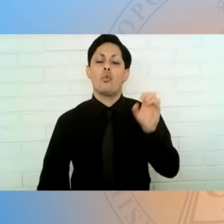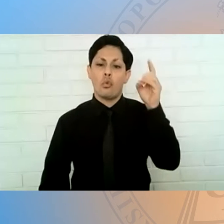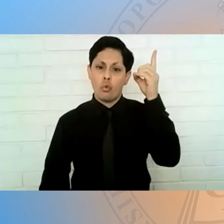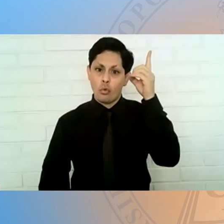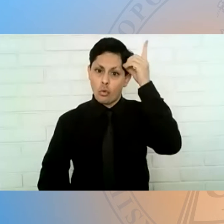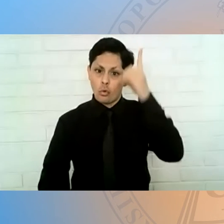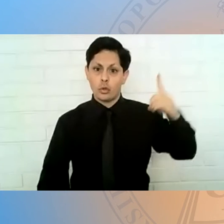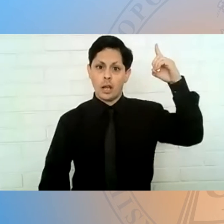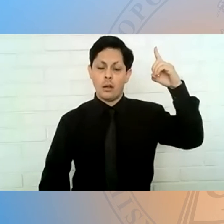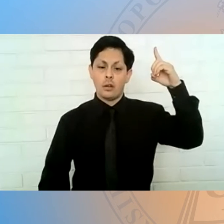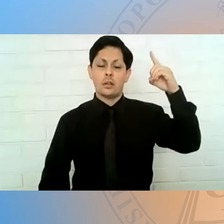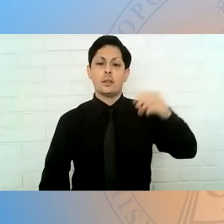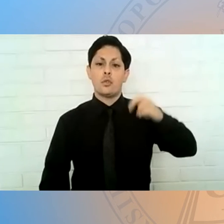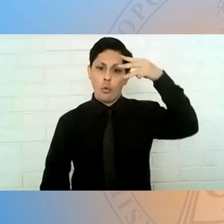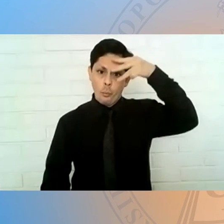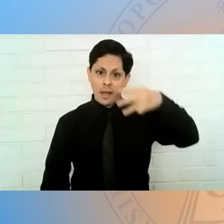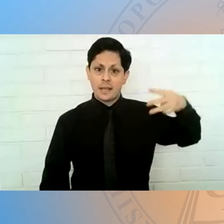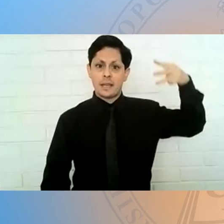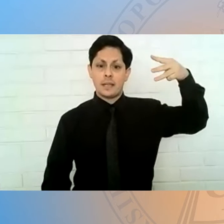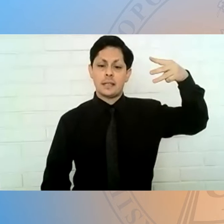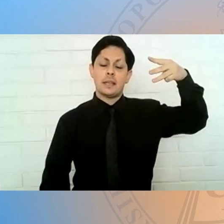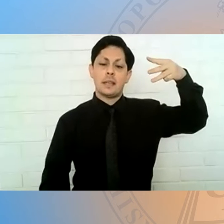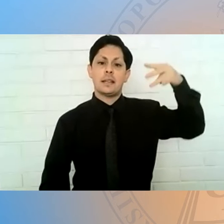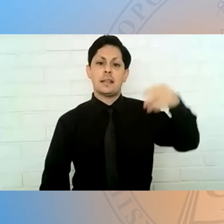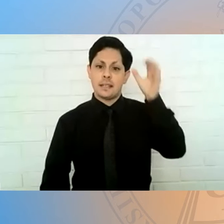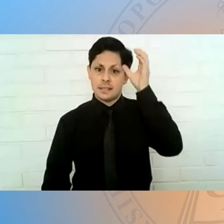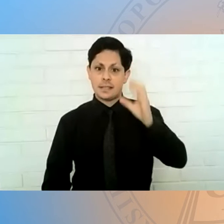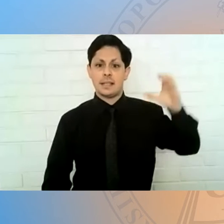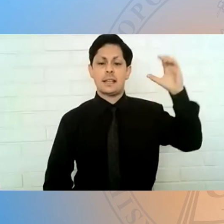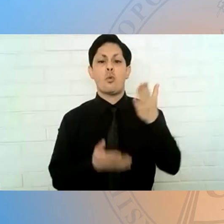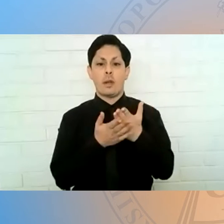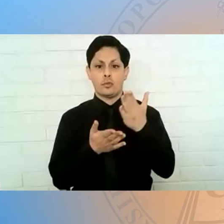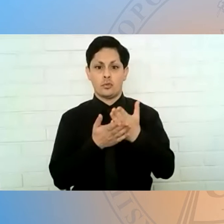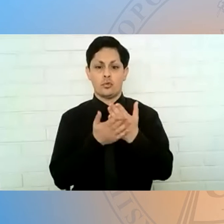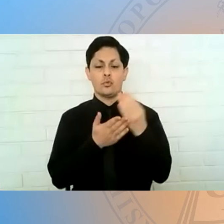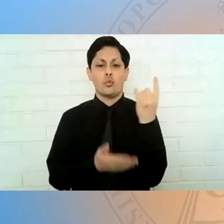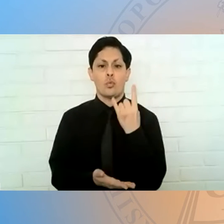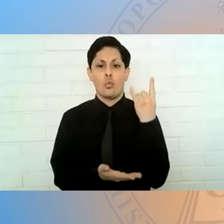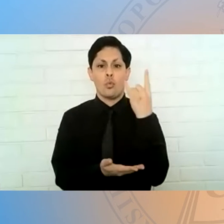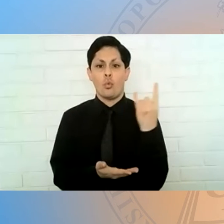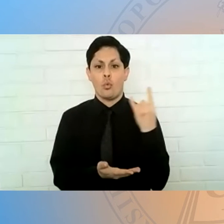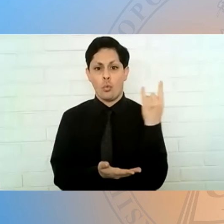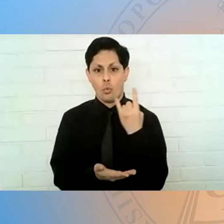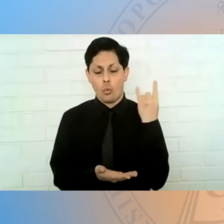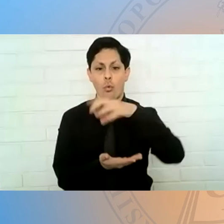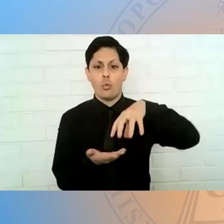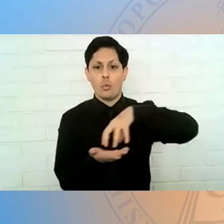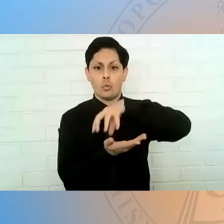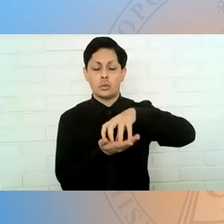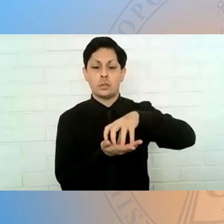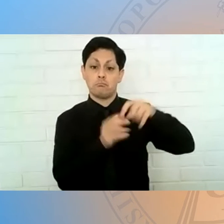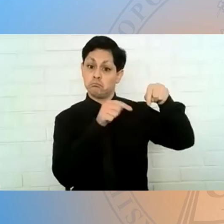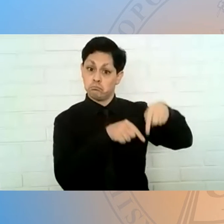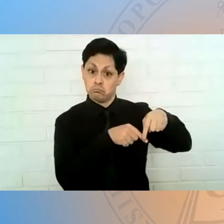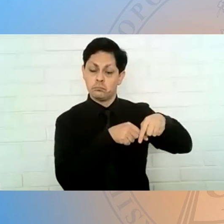un magíster en la Universidad Metropolitana de Ciencias de la Educación, UMCE, institución en la que ha tenido una